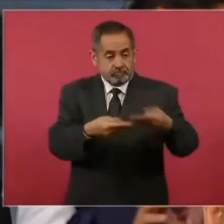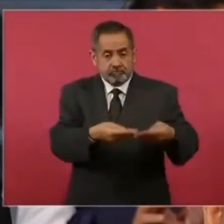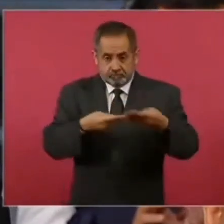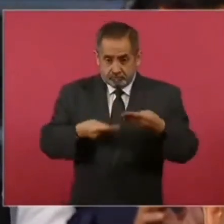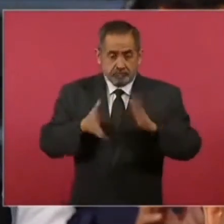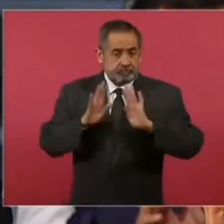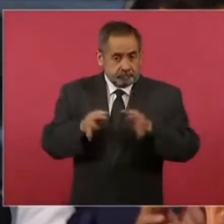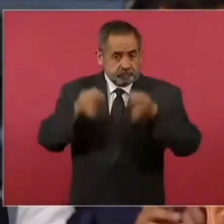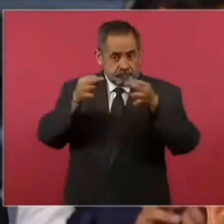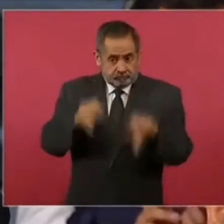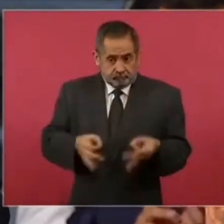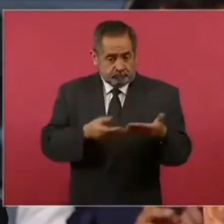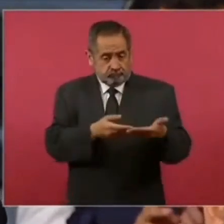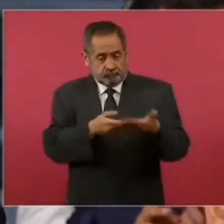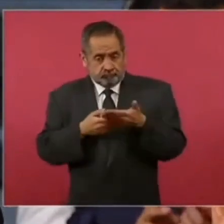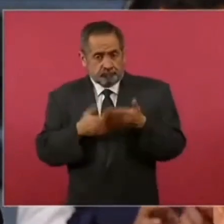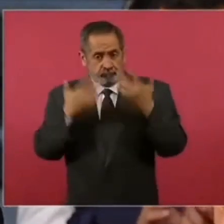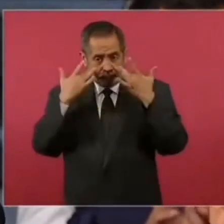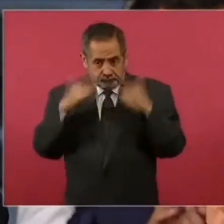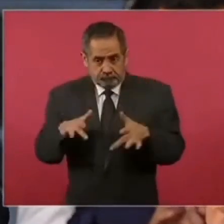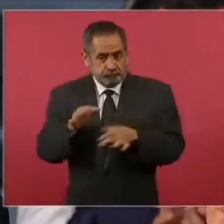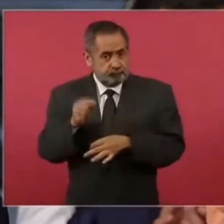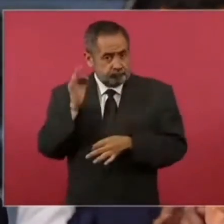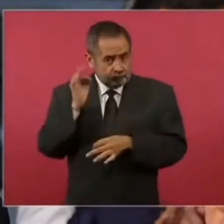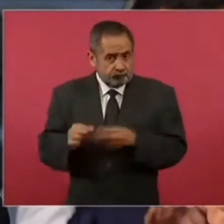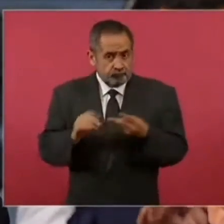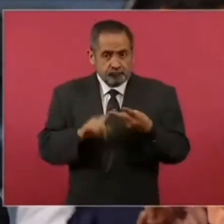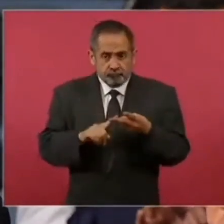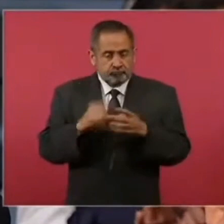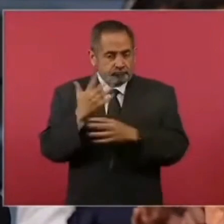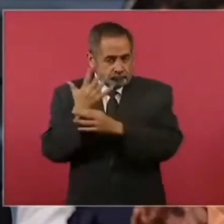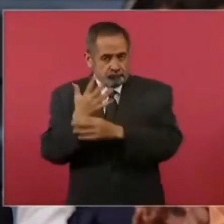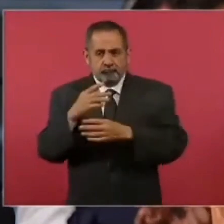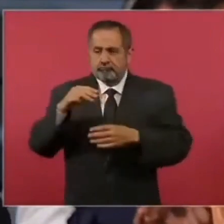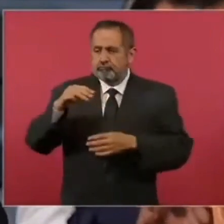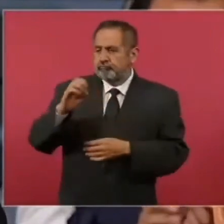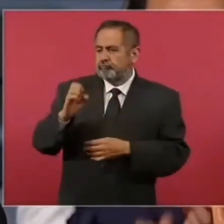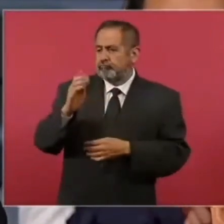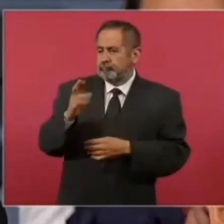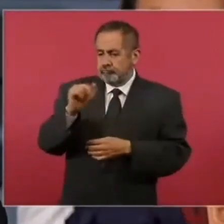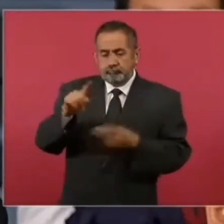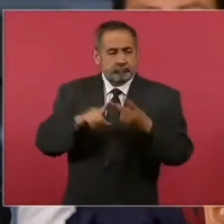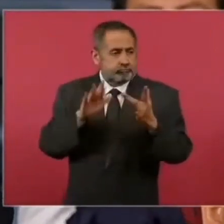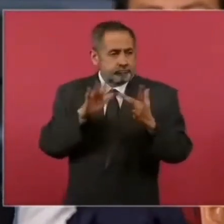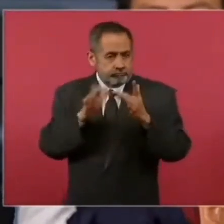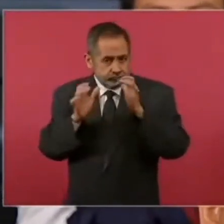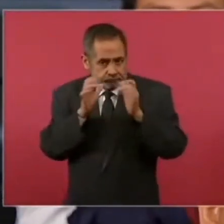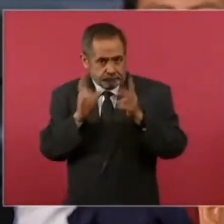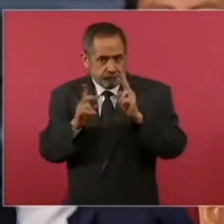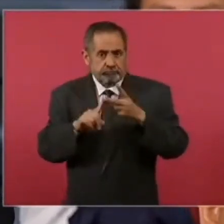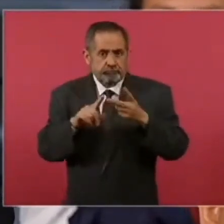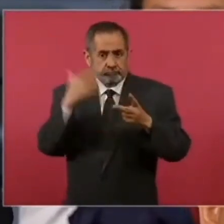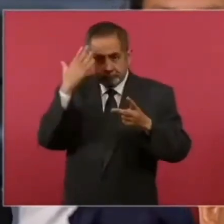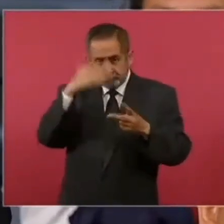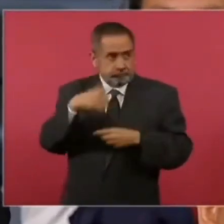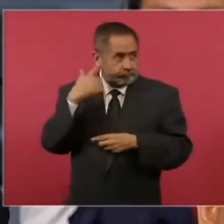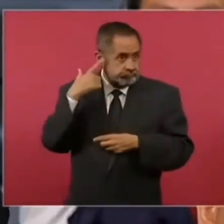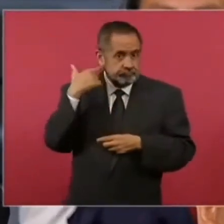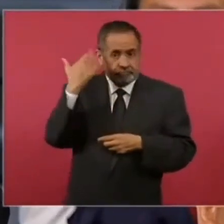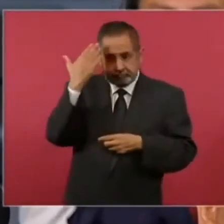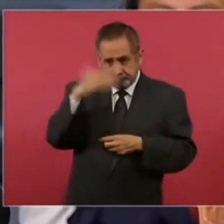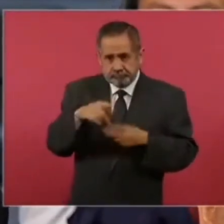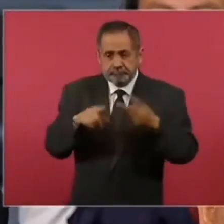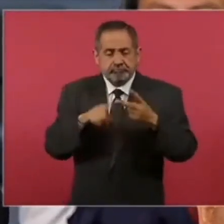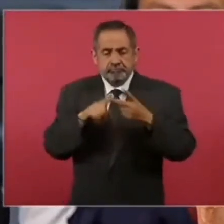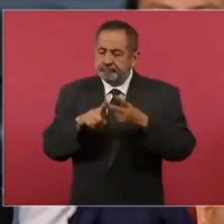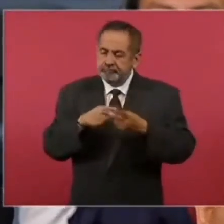de notificación, algún tipo de renuncia por escrito de parte de Marcelo Ebrard? ¿Ya se comunicó con usted? ¿Ya usted tiene conocimiento también